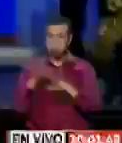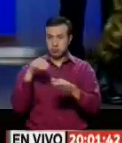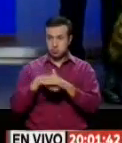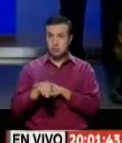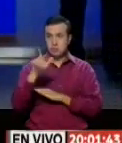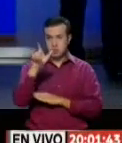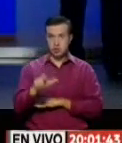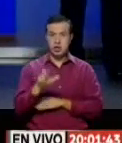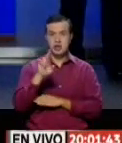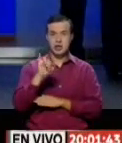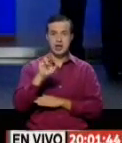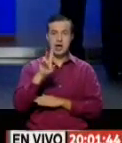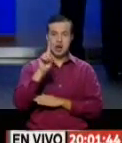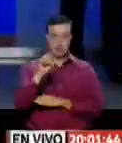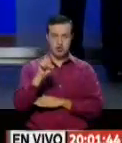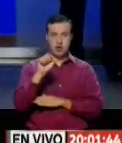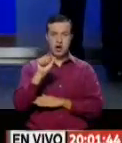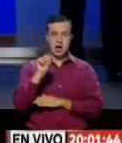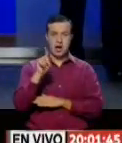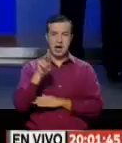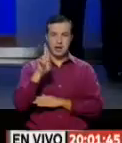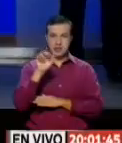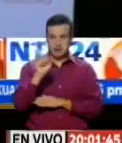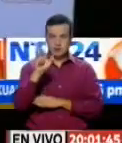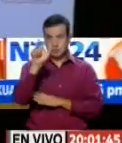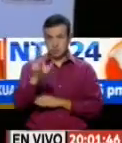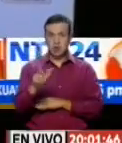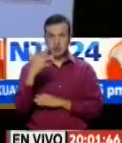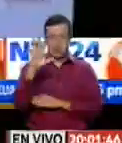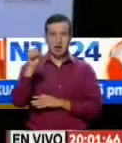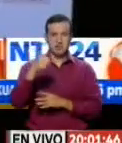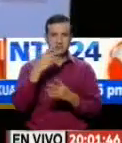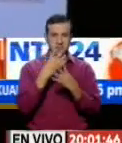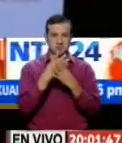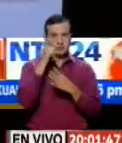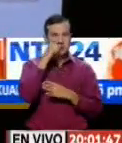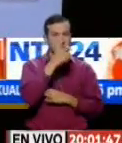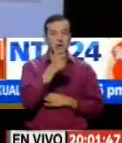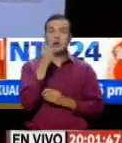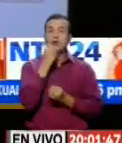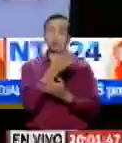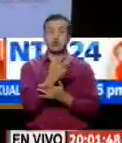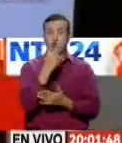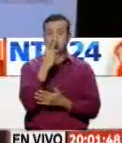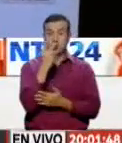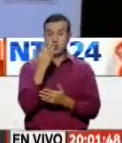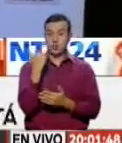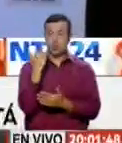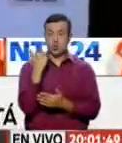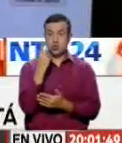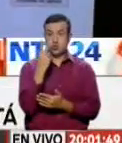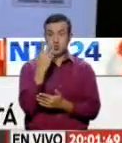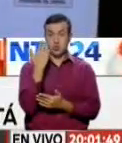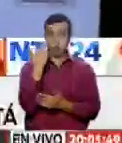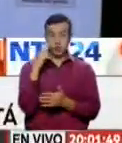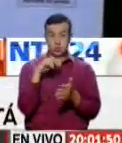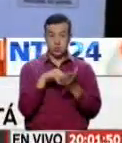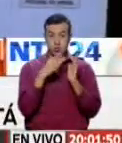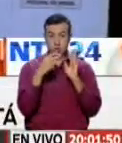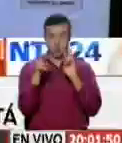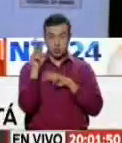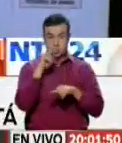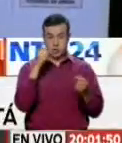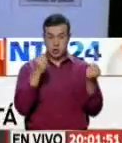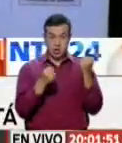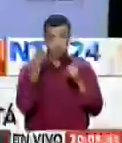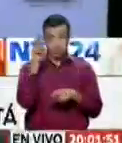al señor Ricardo Andrés Carvajal Salgar. La fiscalía estableció que las dos más recientes versiones tecnomecánicas del carro